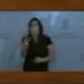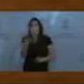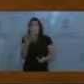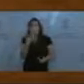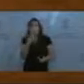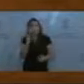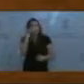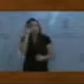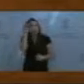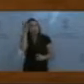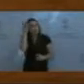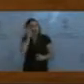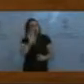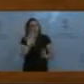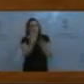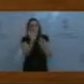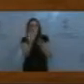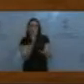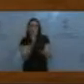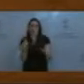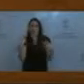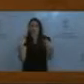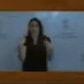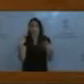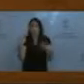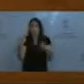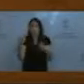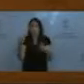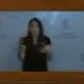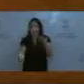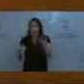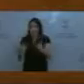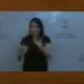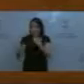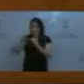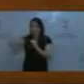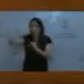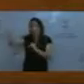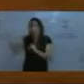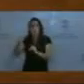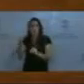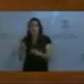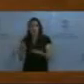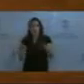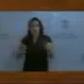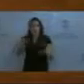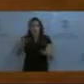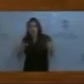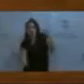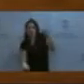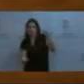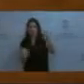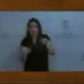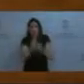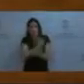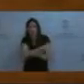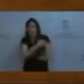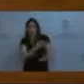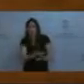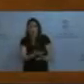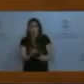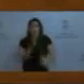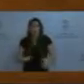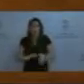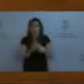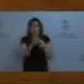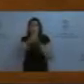posibilidad, tenga un modelo fiscal equitativo y que no se creen agravios comparativos como se han creado con respecto